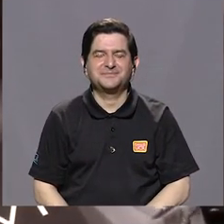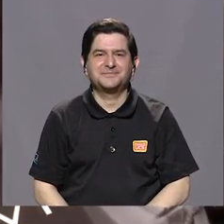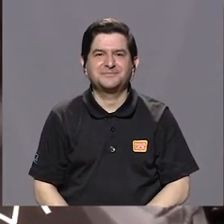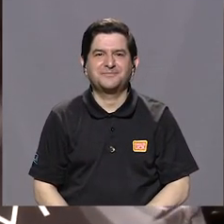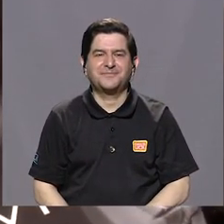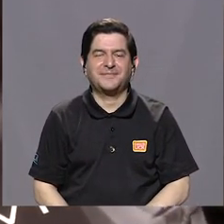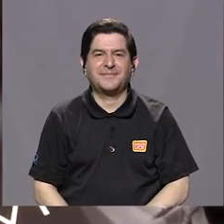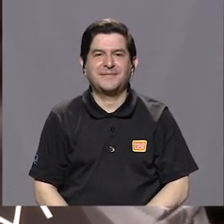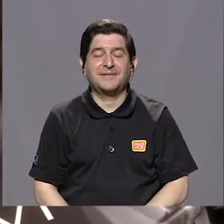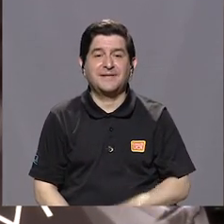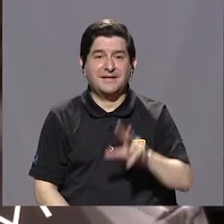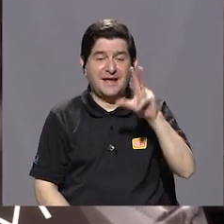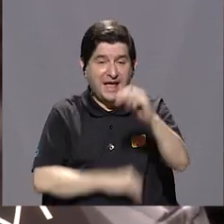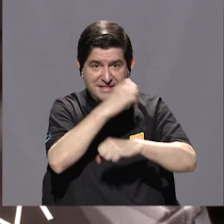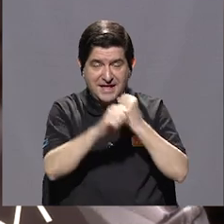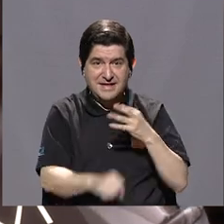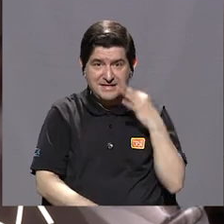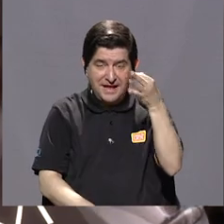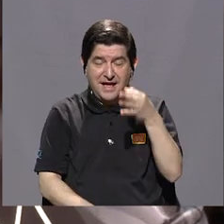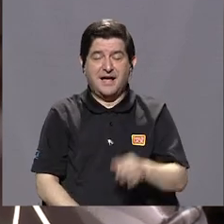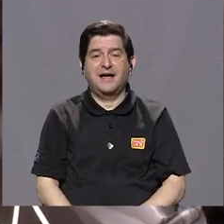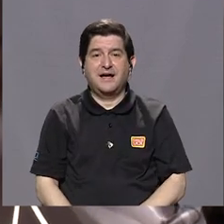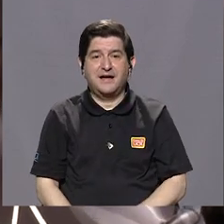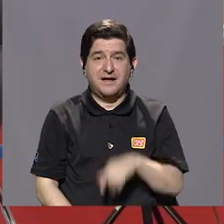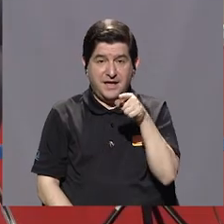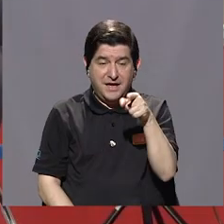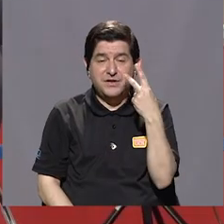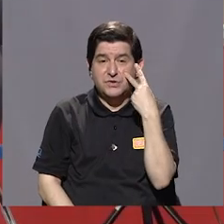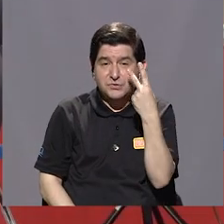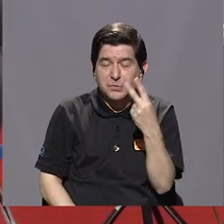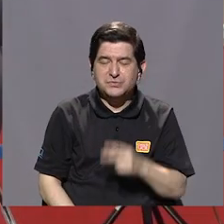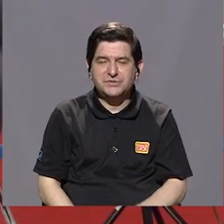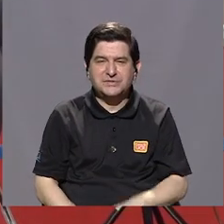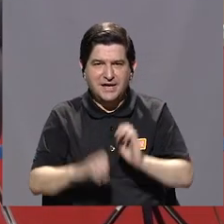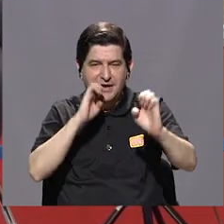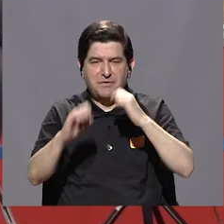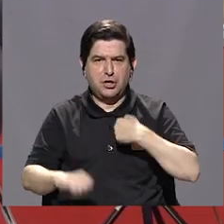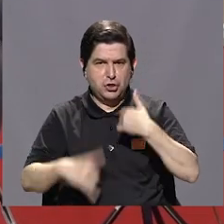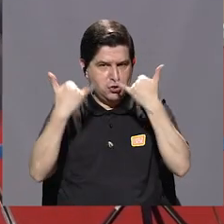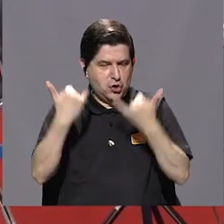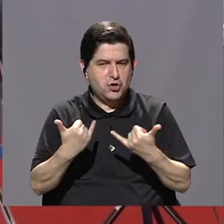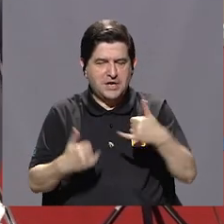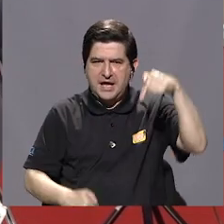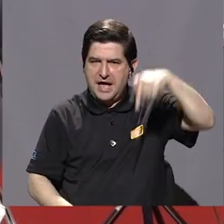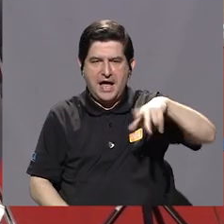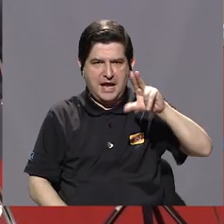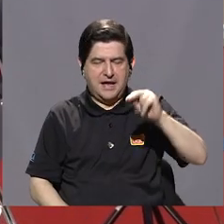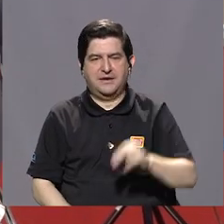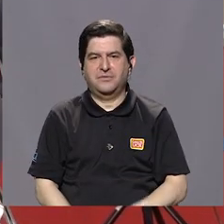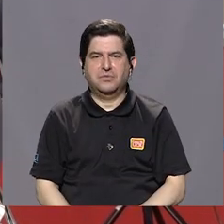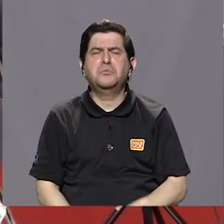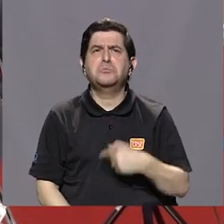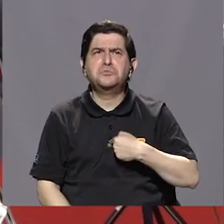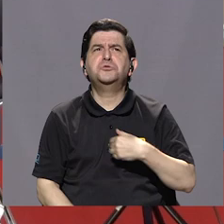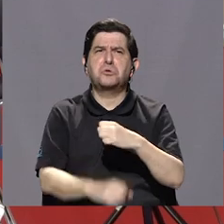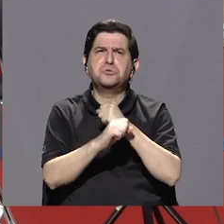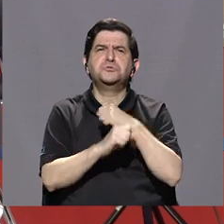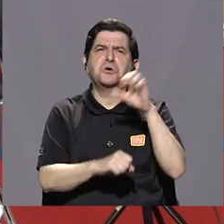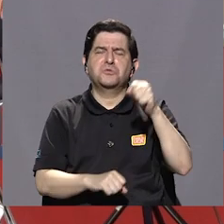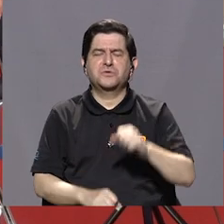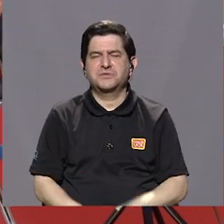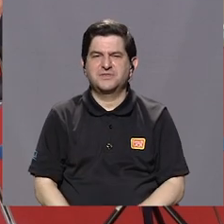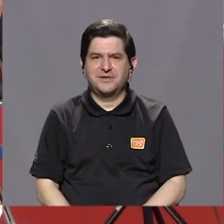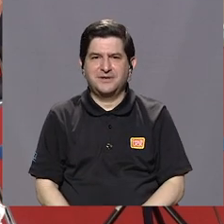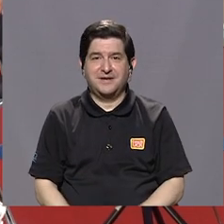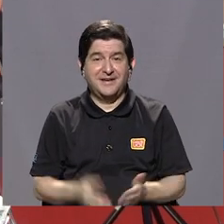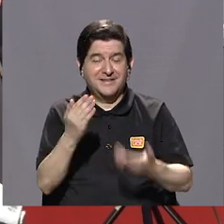si dentro de 30 años ellos vieran esta entrevista y yo no estuviera, porque seguro si estoy, le voy a decir, no, y ahora no pienso